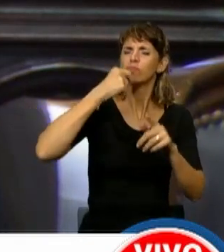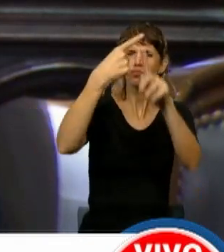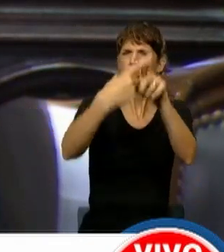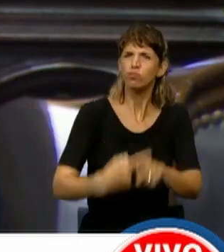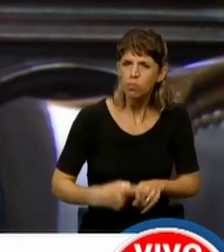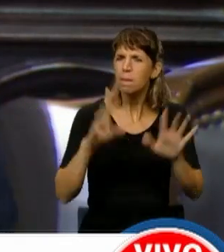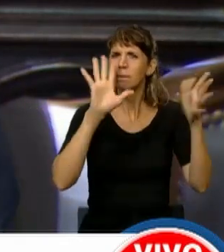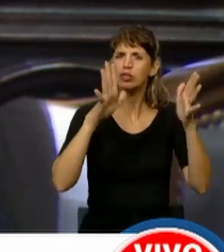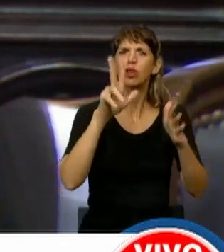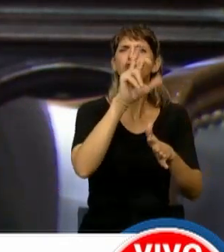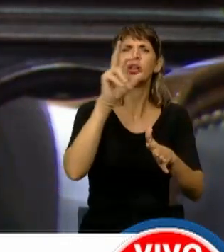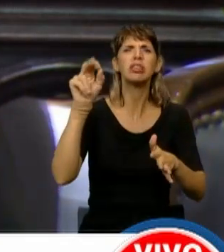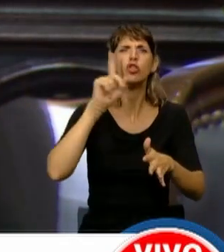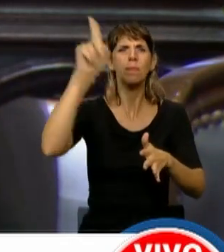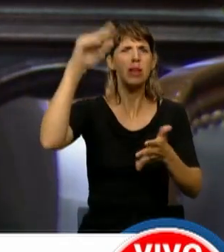más de